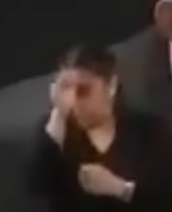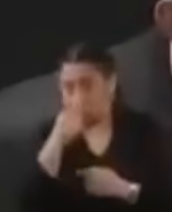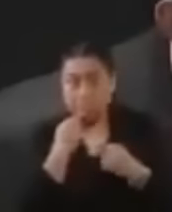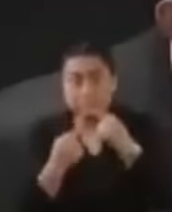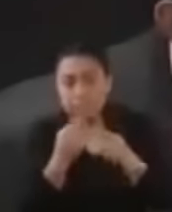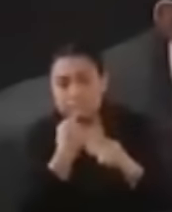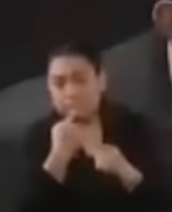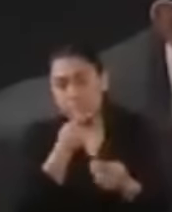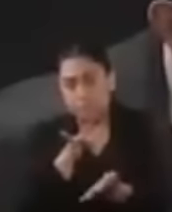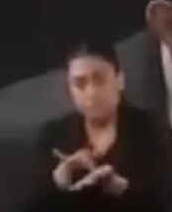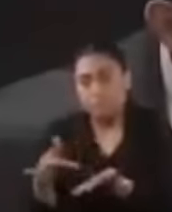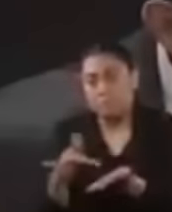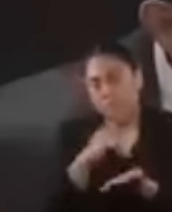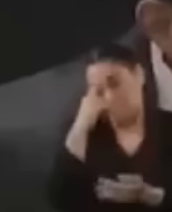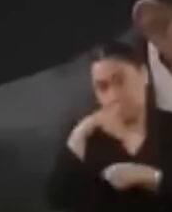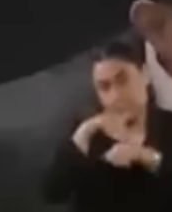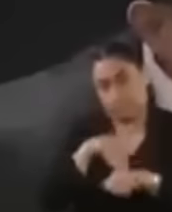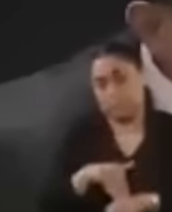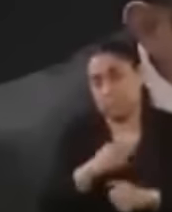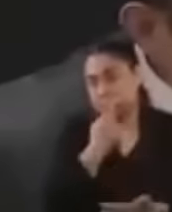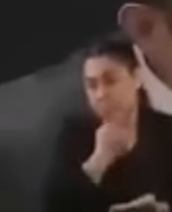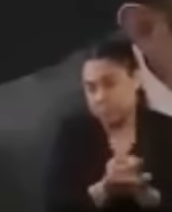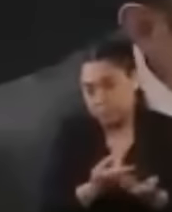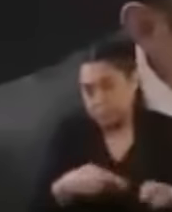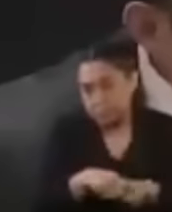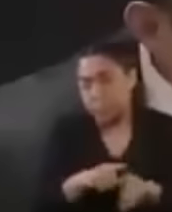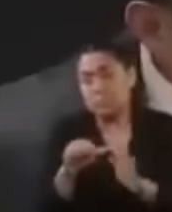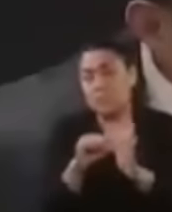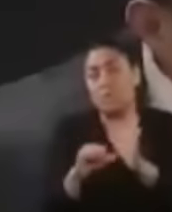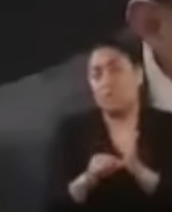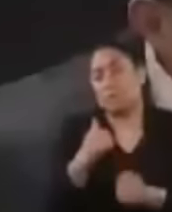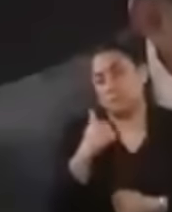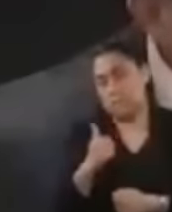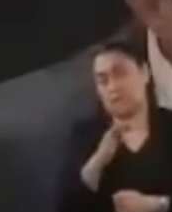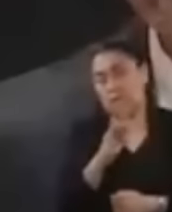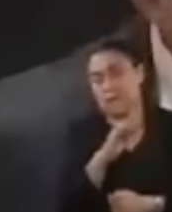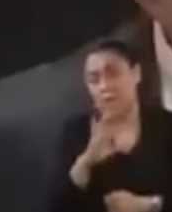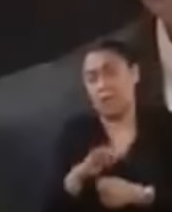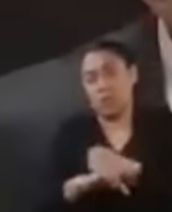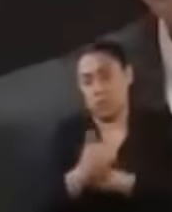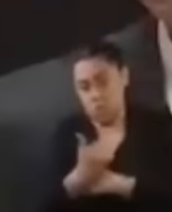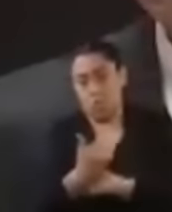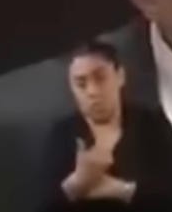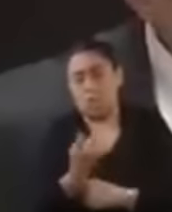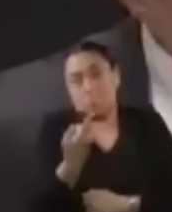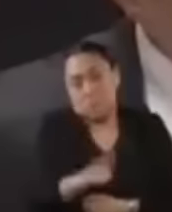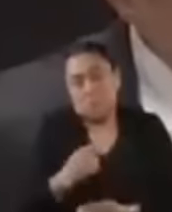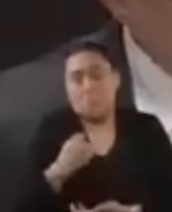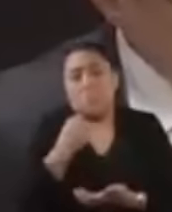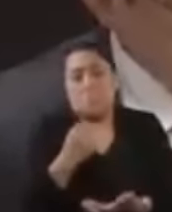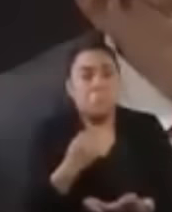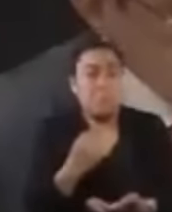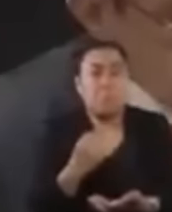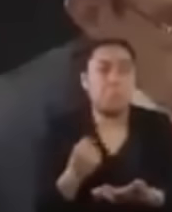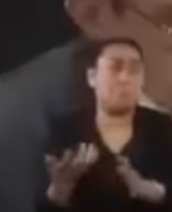de colaboración para dar cumplimiento a lo dispuesto en el artículo 6, fracción 12 del presente decreto, efecto de destinar al